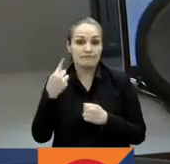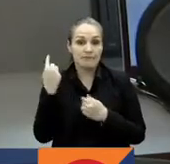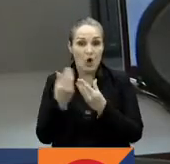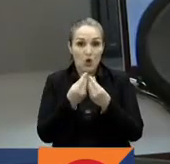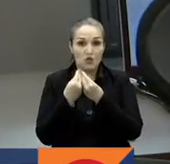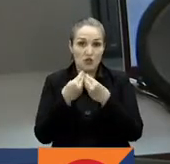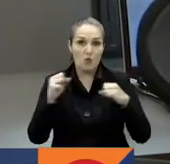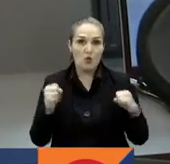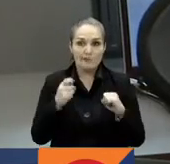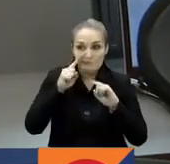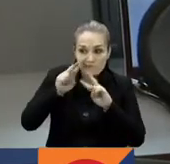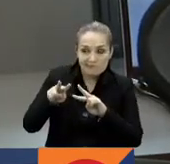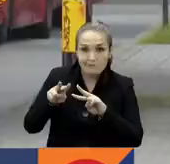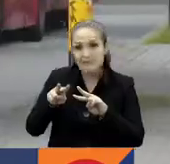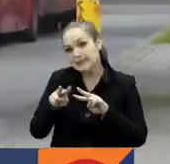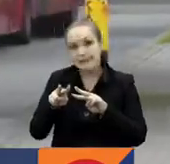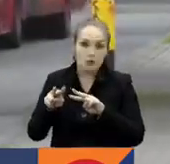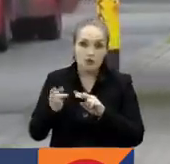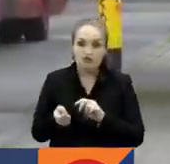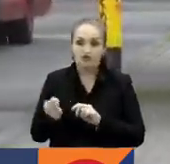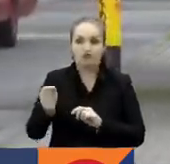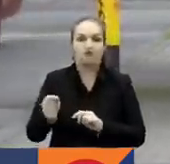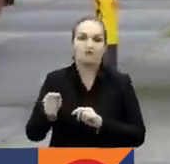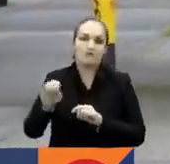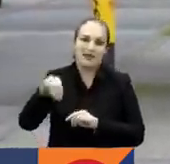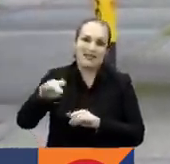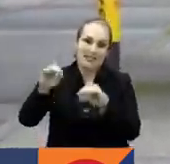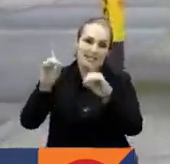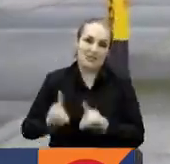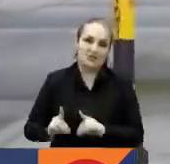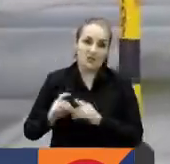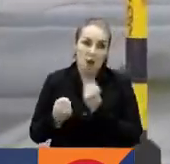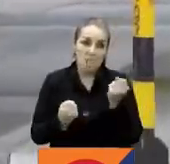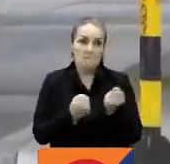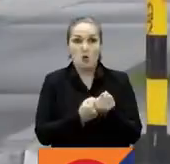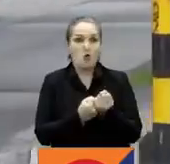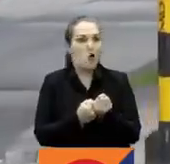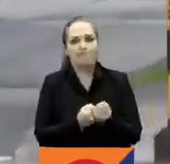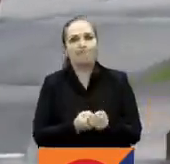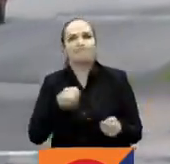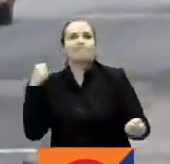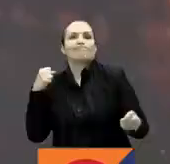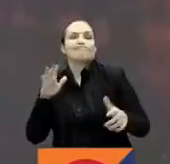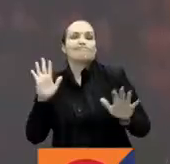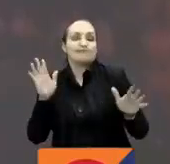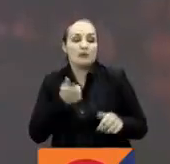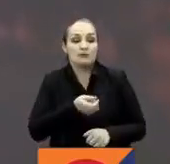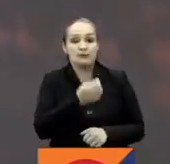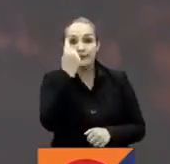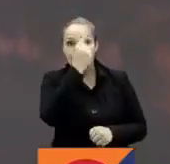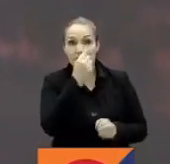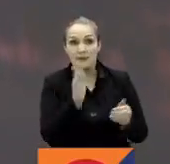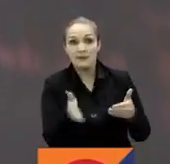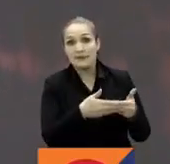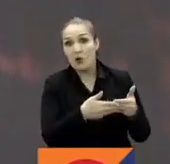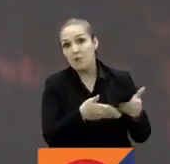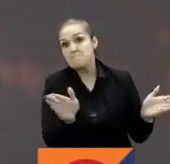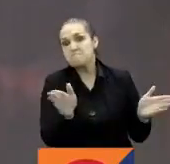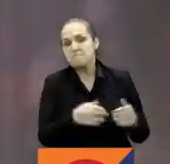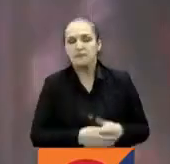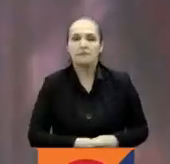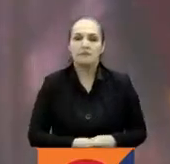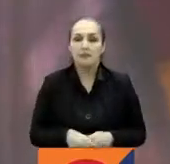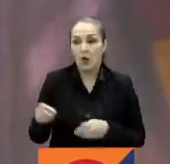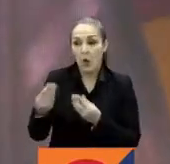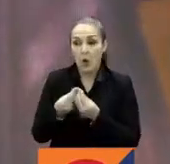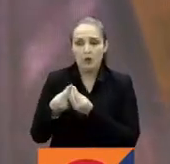la decisión que tomen el próximo martes para que Transmilenio continúe su operación después de septiembre. Y mientras en el Consejo de